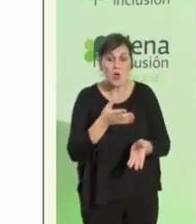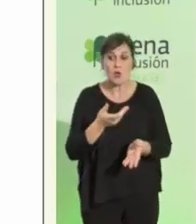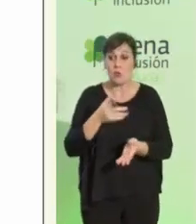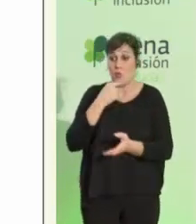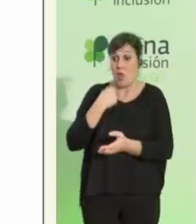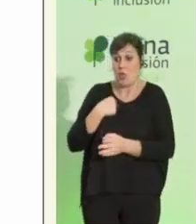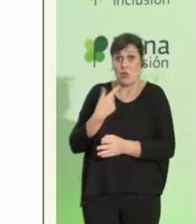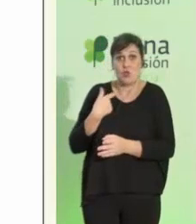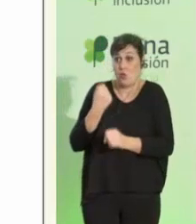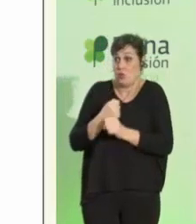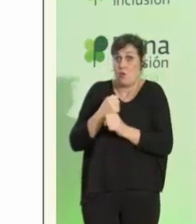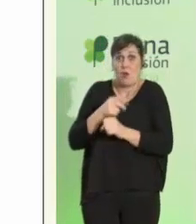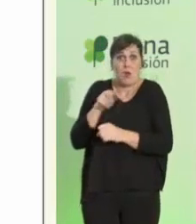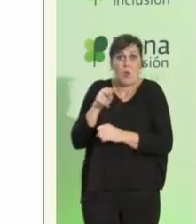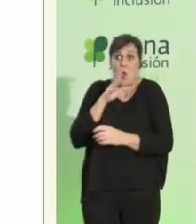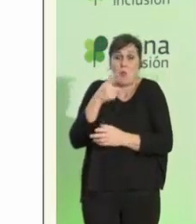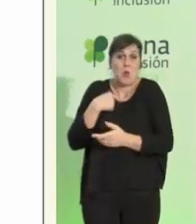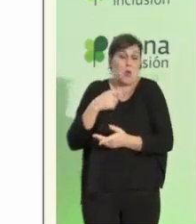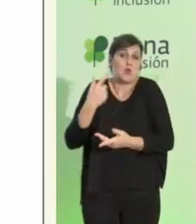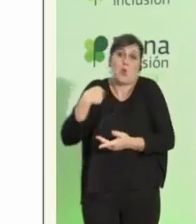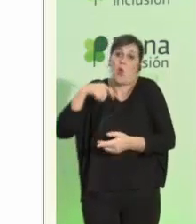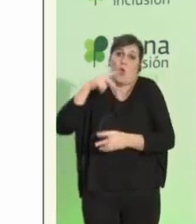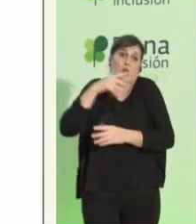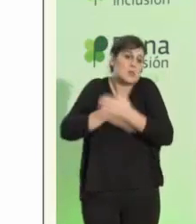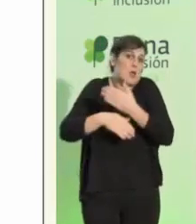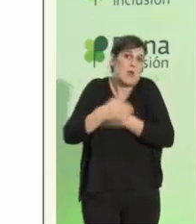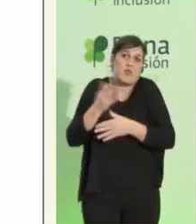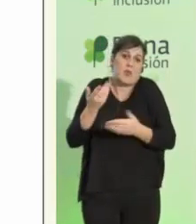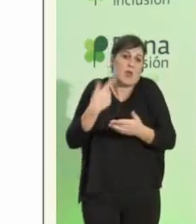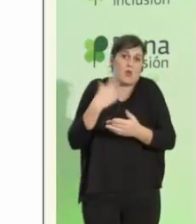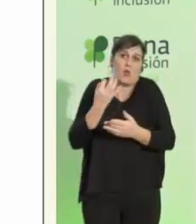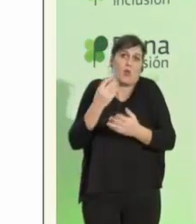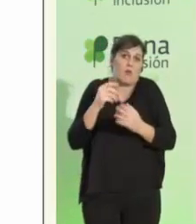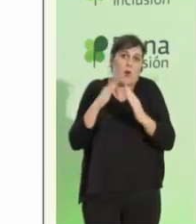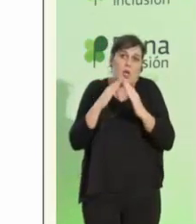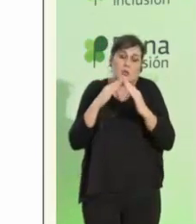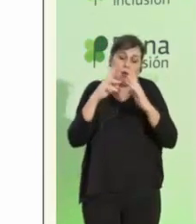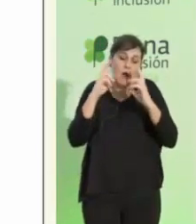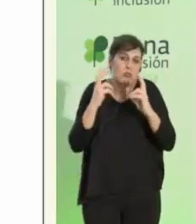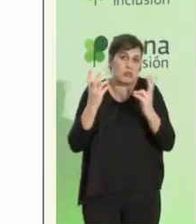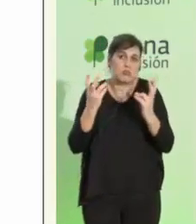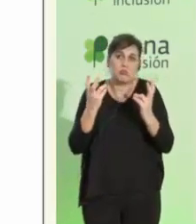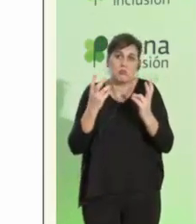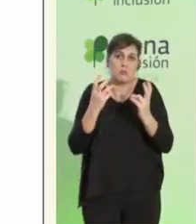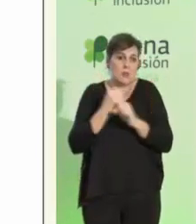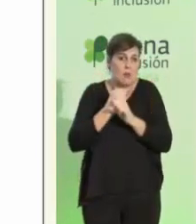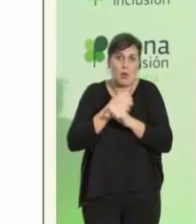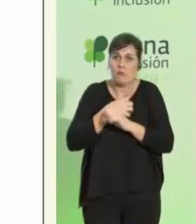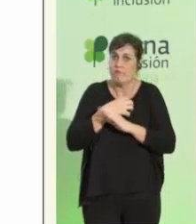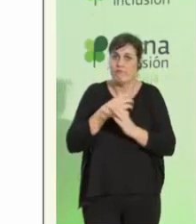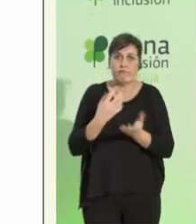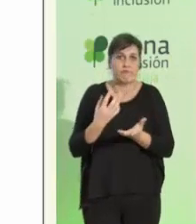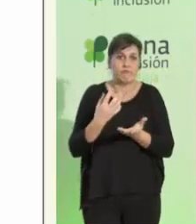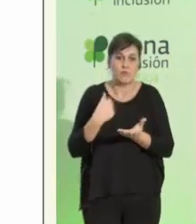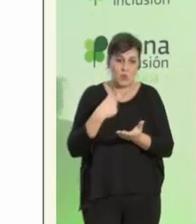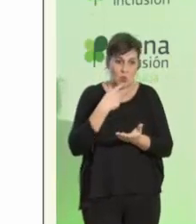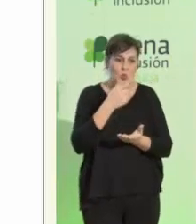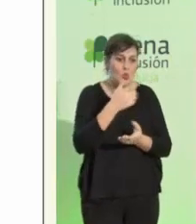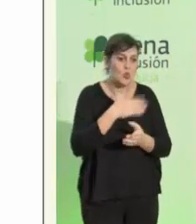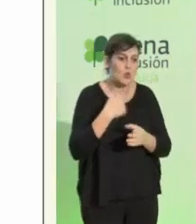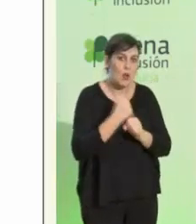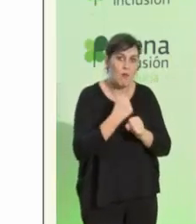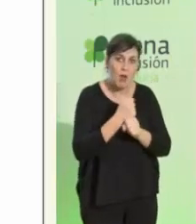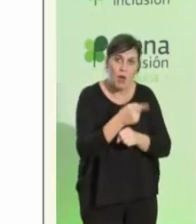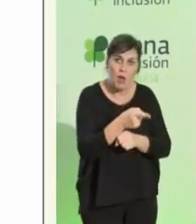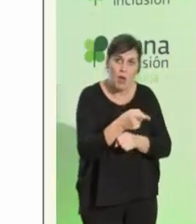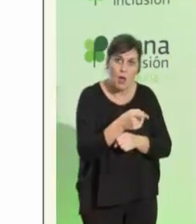porque soy un discapacitado y me tendré que quedar en casa, no podré trabajar. Y entonces le dije, ¿quieres trabajar? Claro que